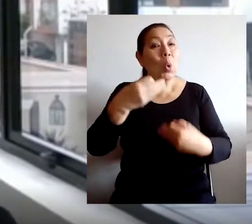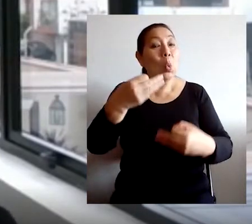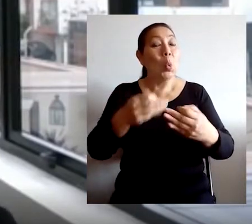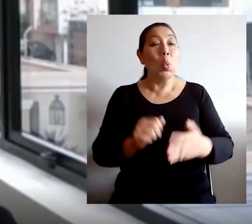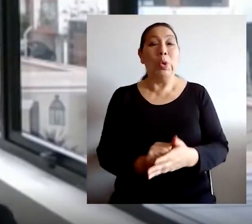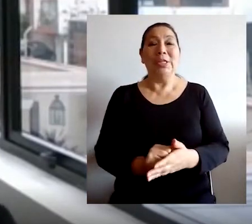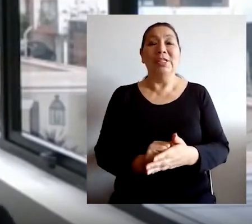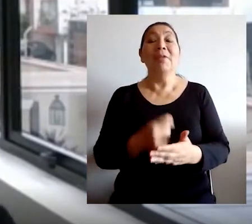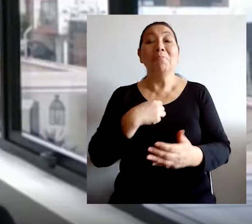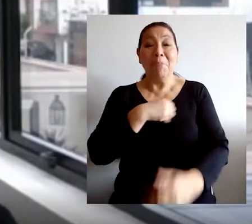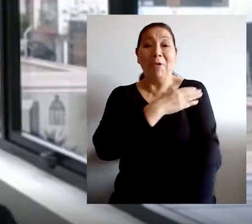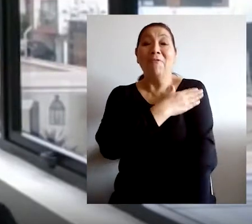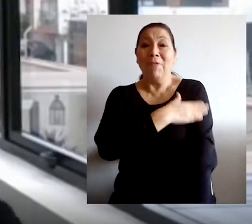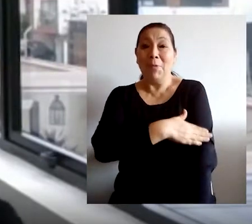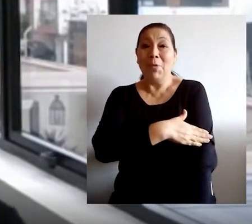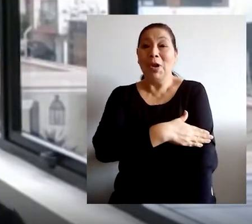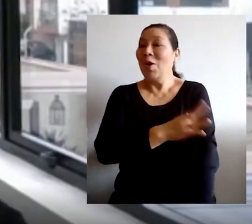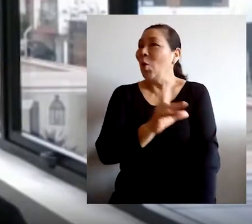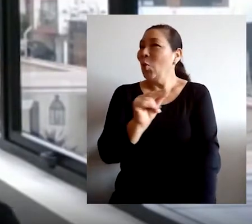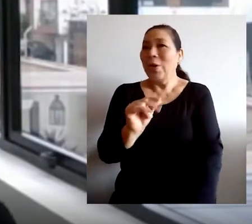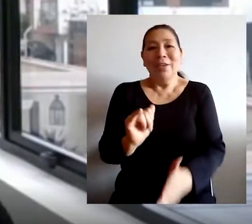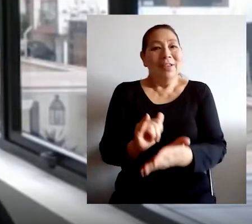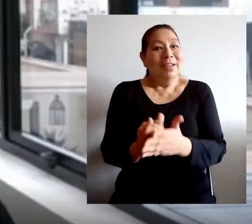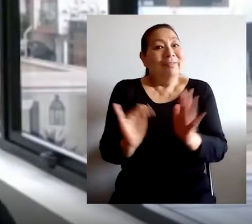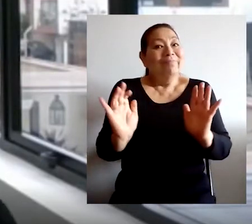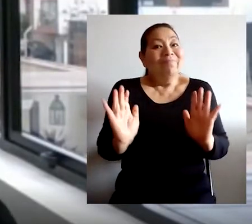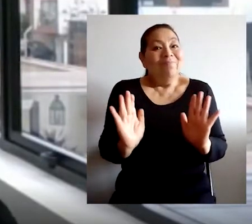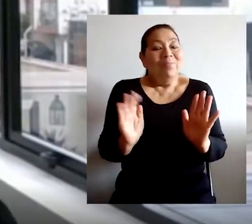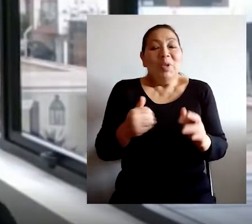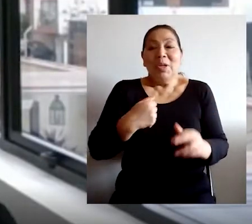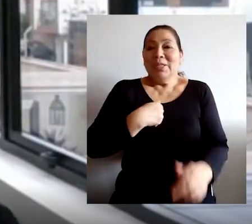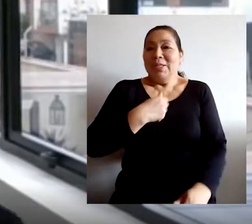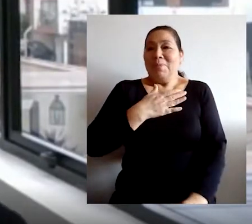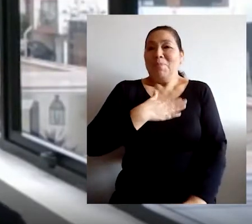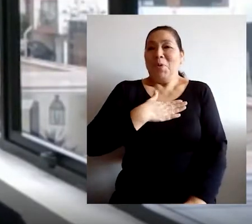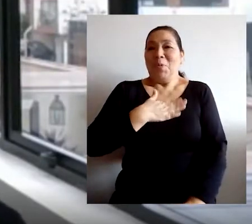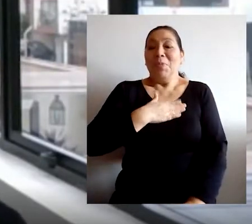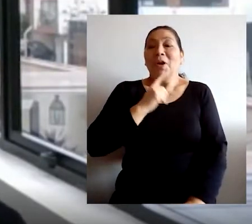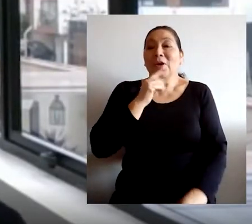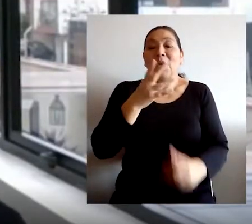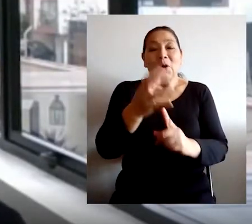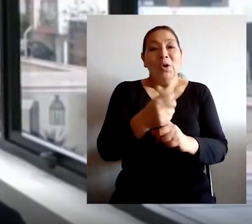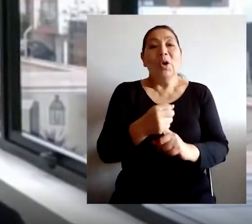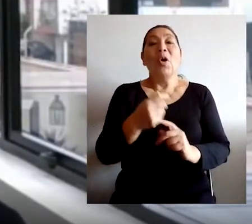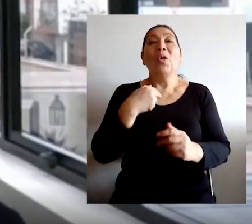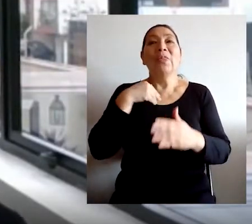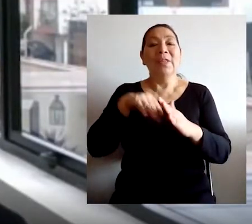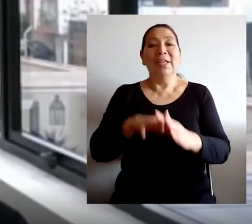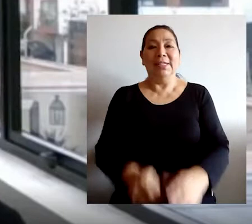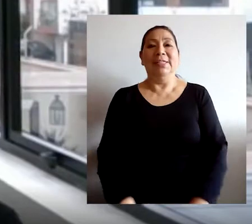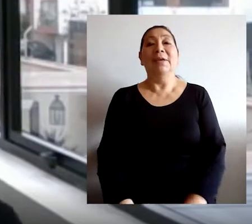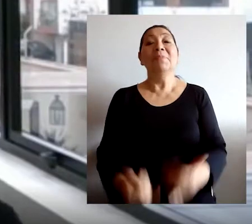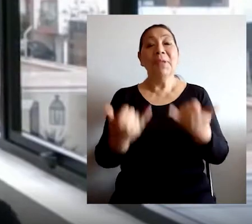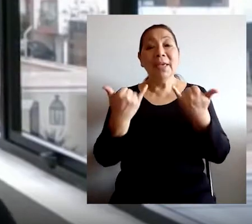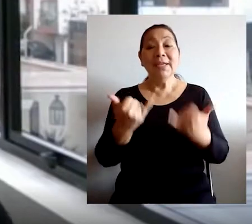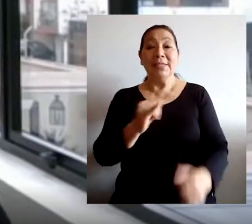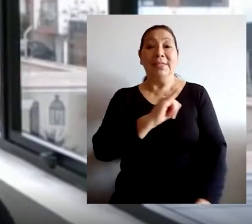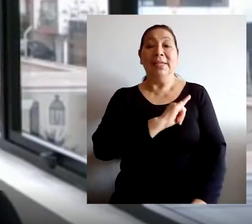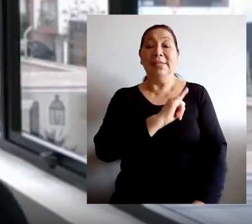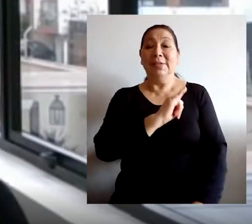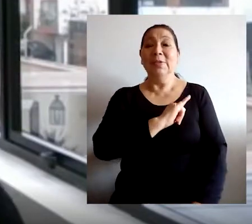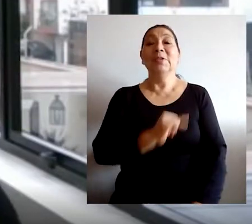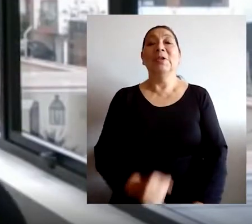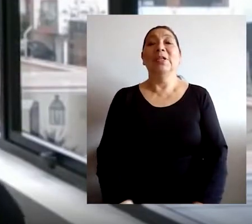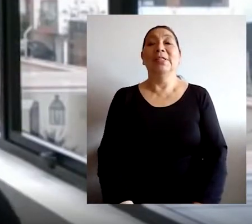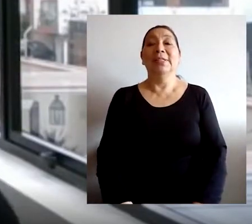sentencia favorable. Entonces no hay que echarlo porque de repente es el propietario. Eso se llama continencia. Estas instituciones